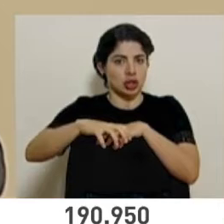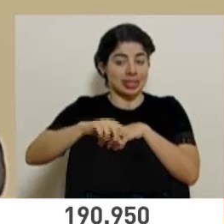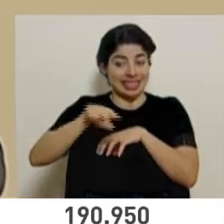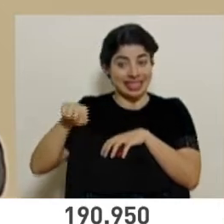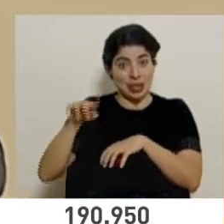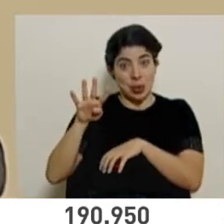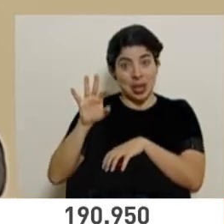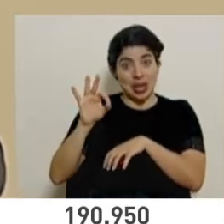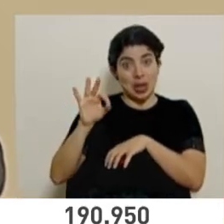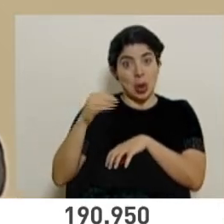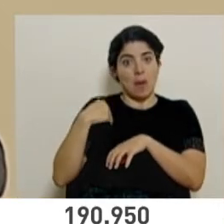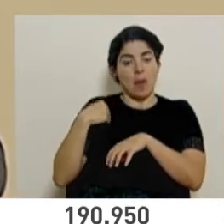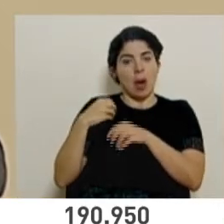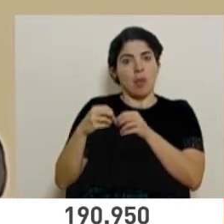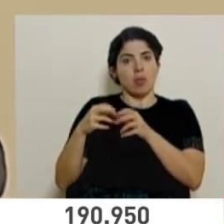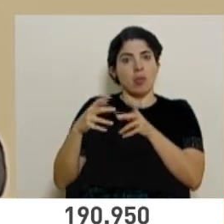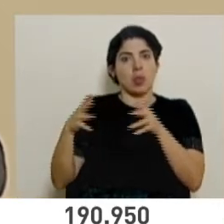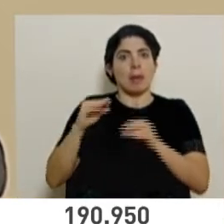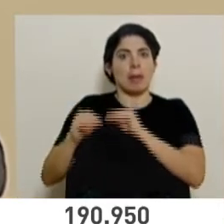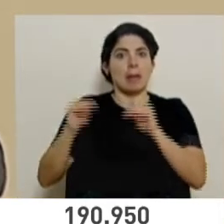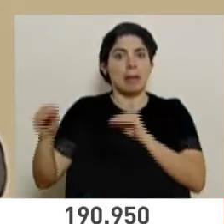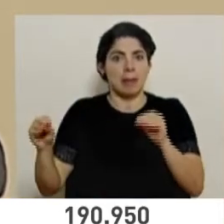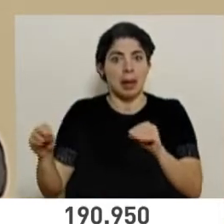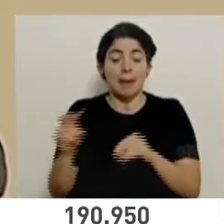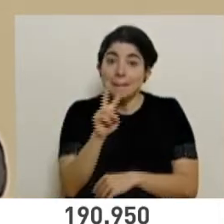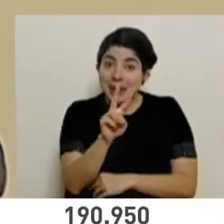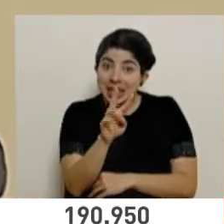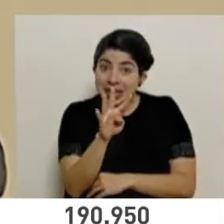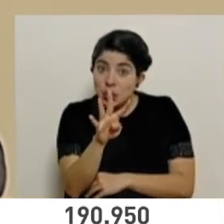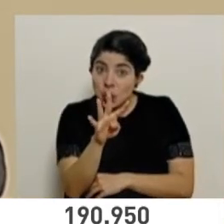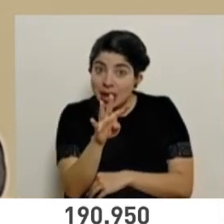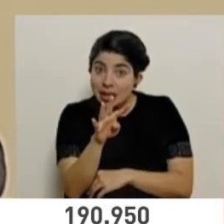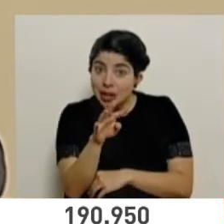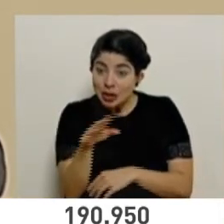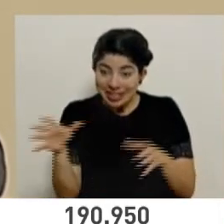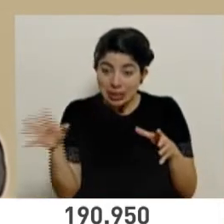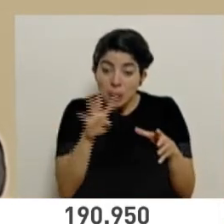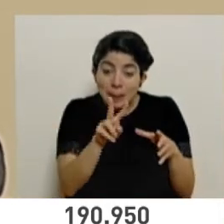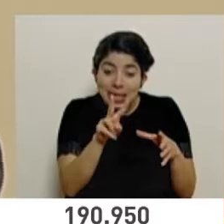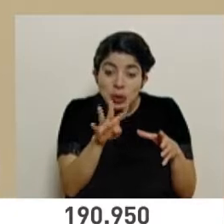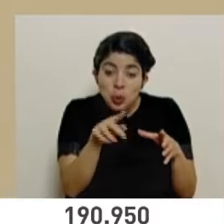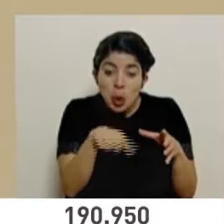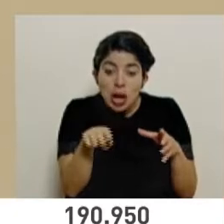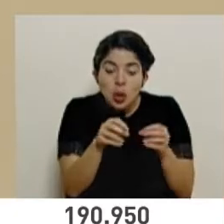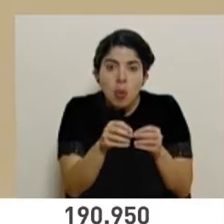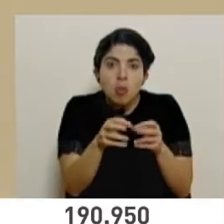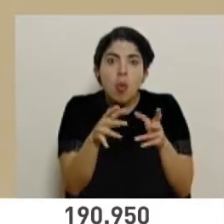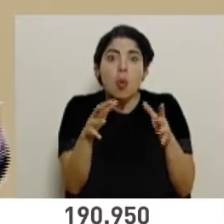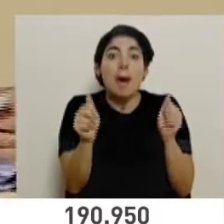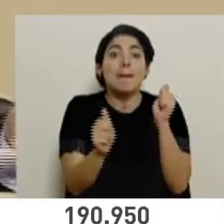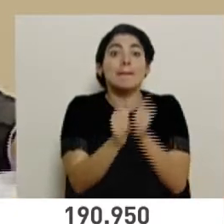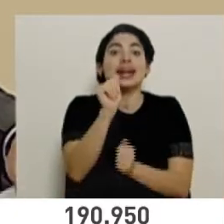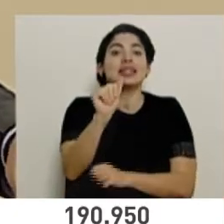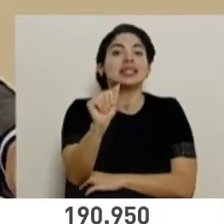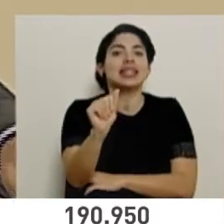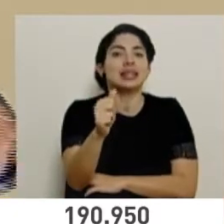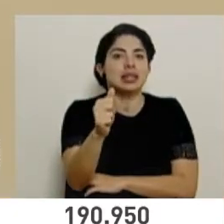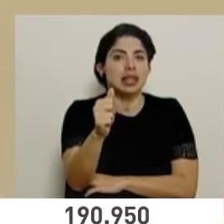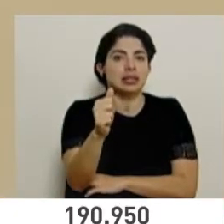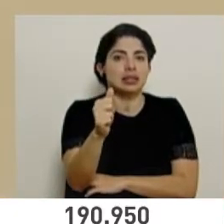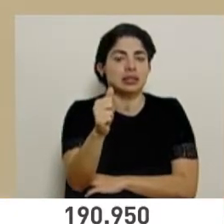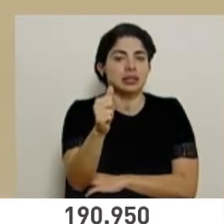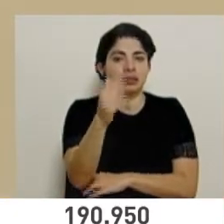cuales se presenta un incremento de los contagios. 24 de estos cantones tienen incrementos de más de 10 casos durante